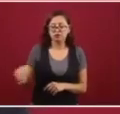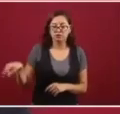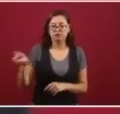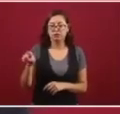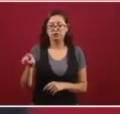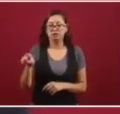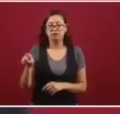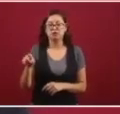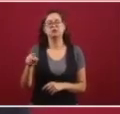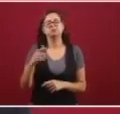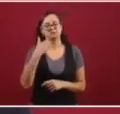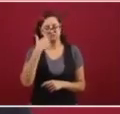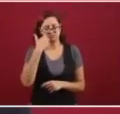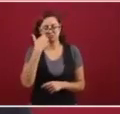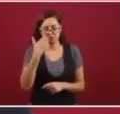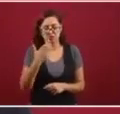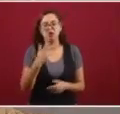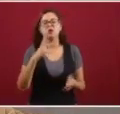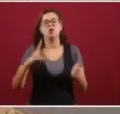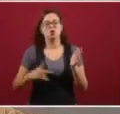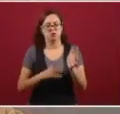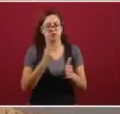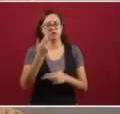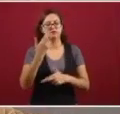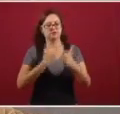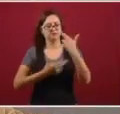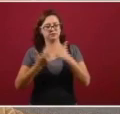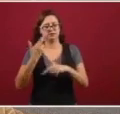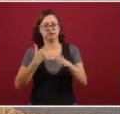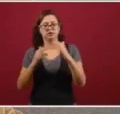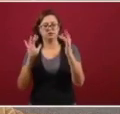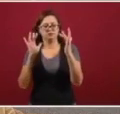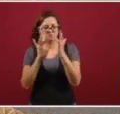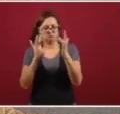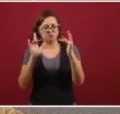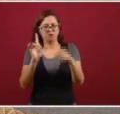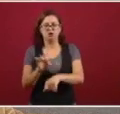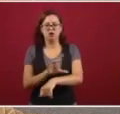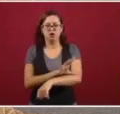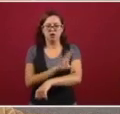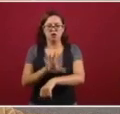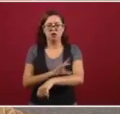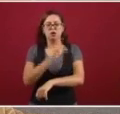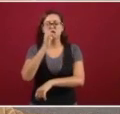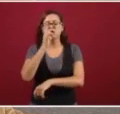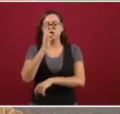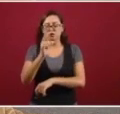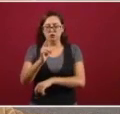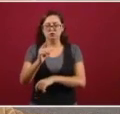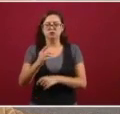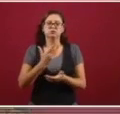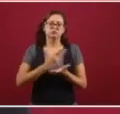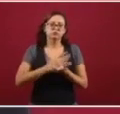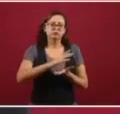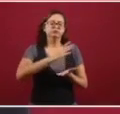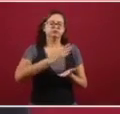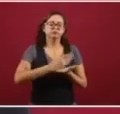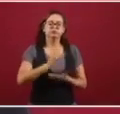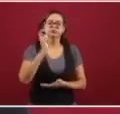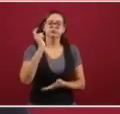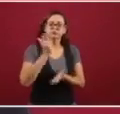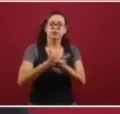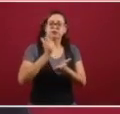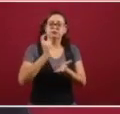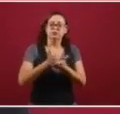su recontratación con Comisión Federal de Electricidad, se va haciendo ya esa recuperación de la